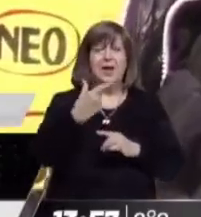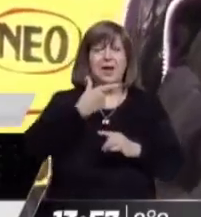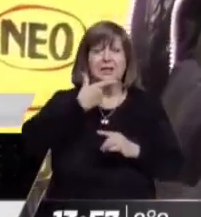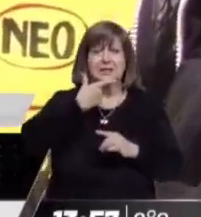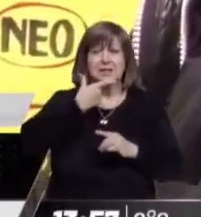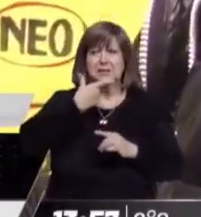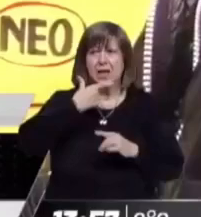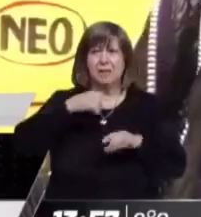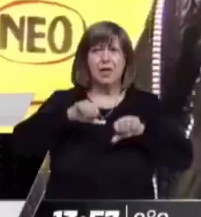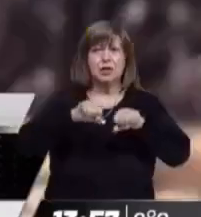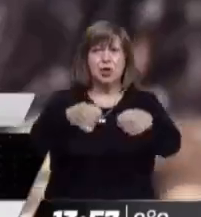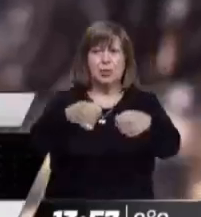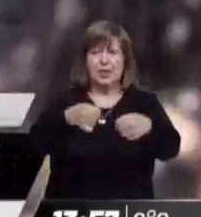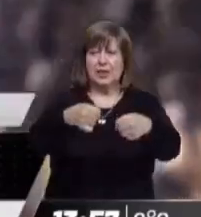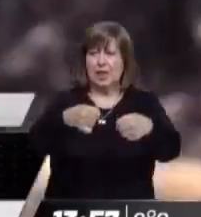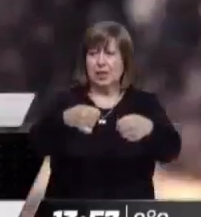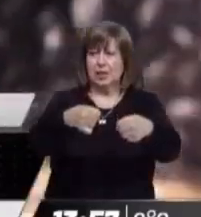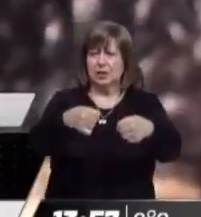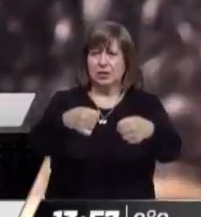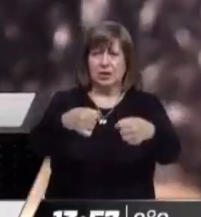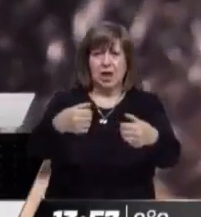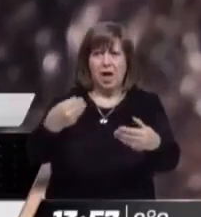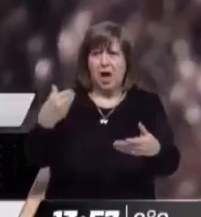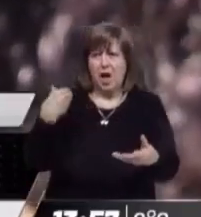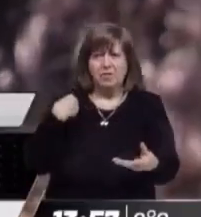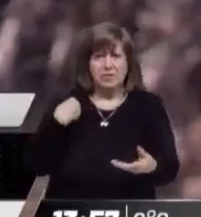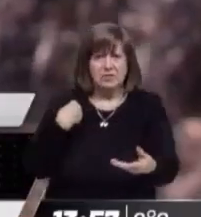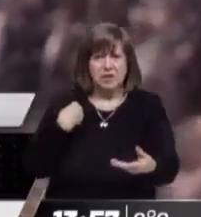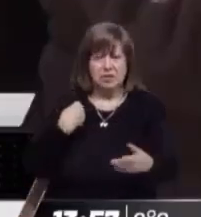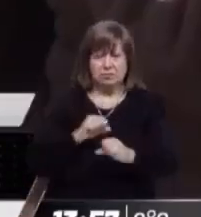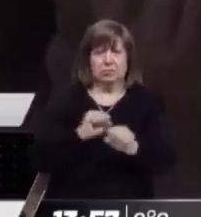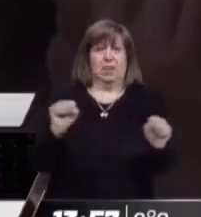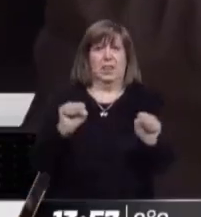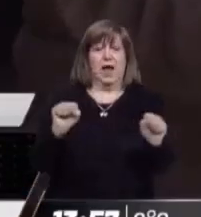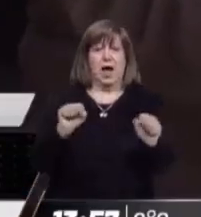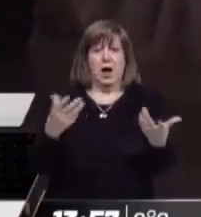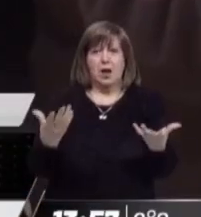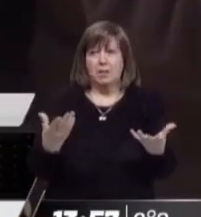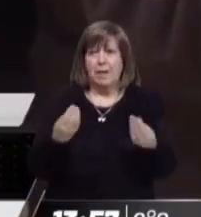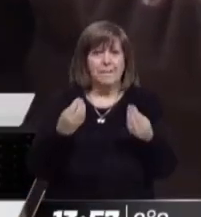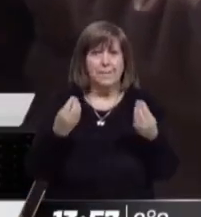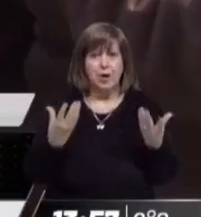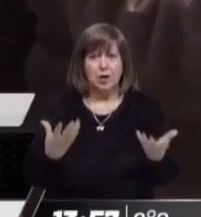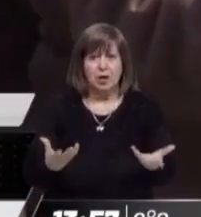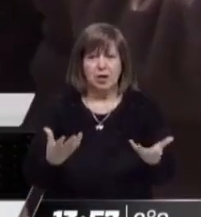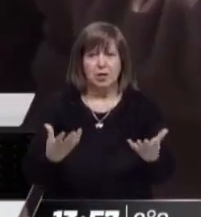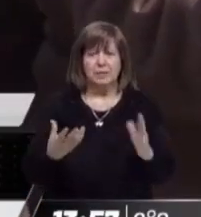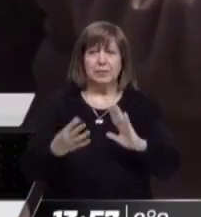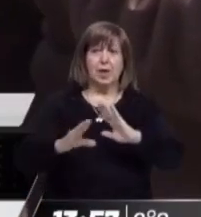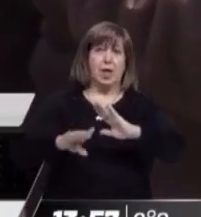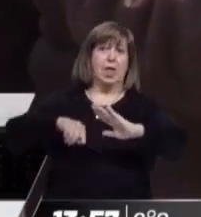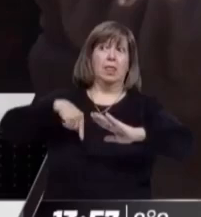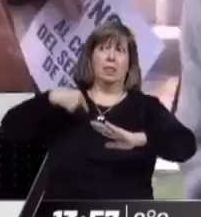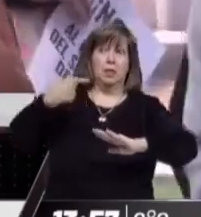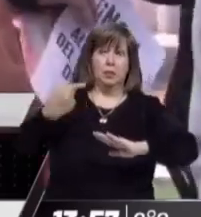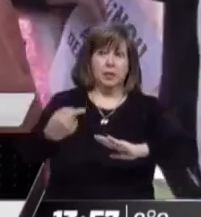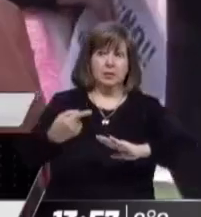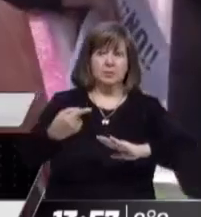septiembre no iba a estar más, sin darnos un motivo, una razón, una excusa. Después al rato vinieron a decirnos